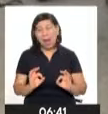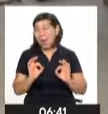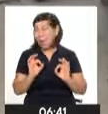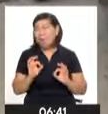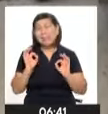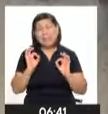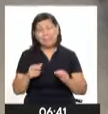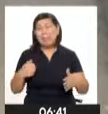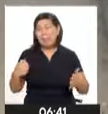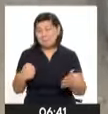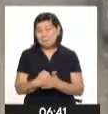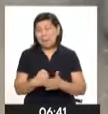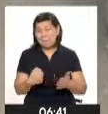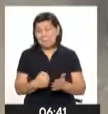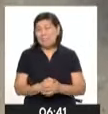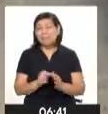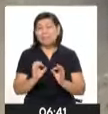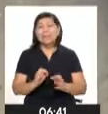cosa.